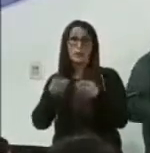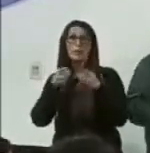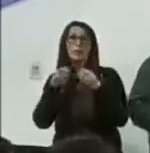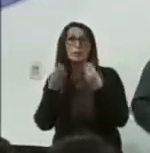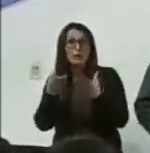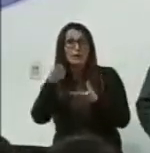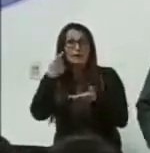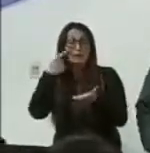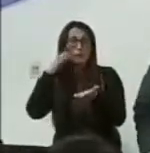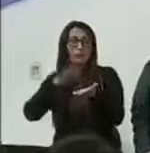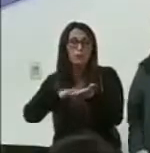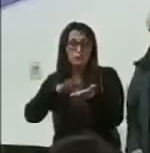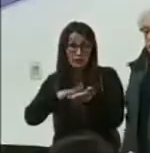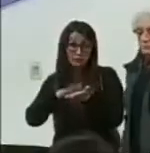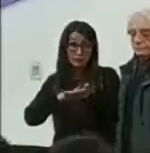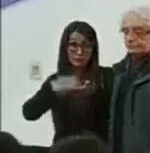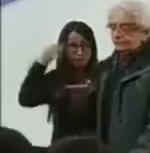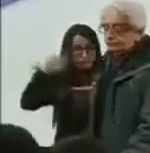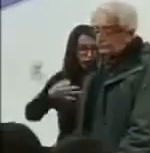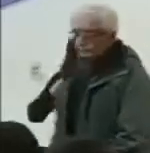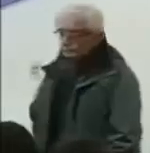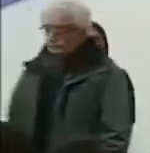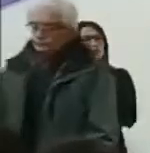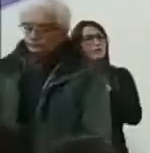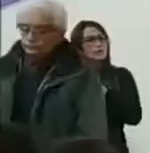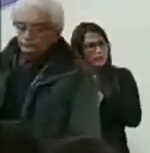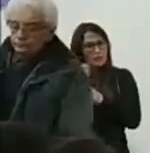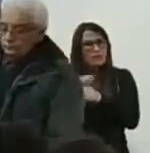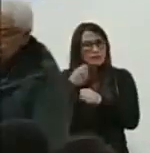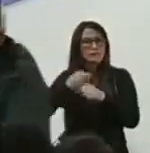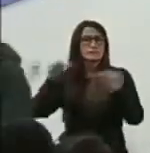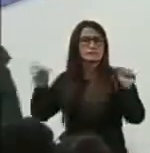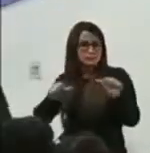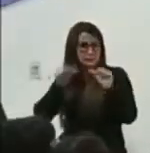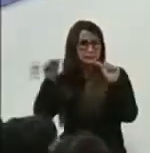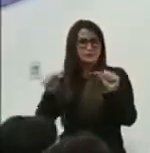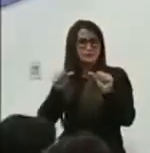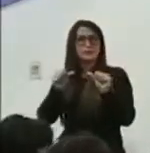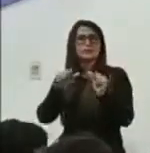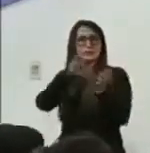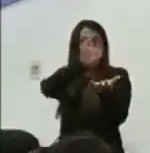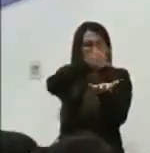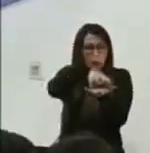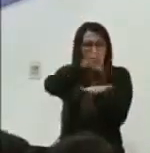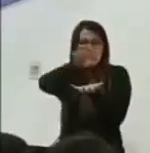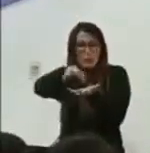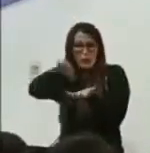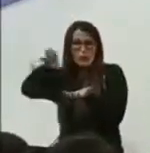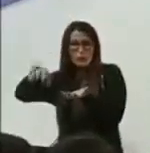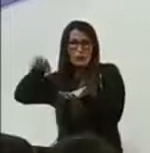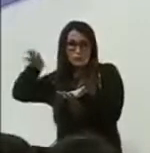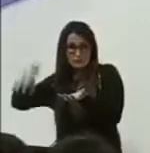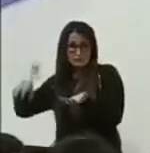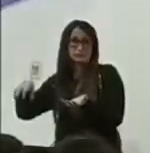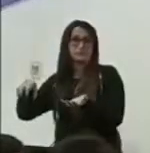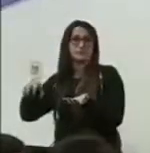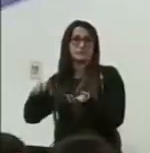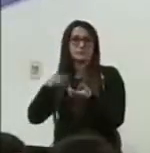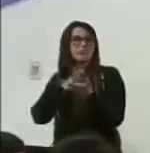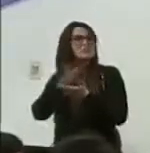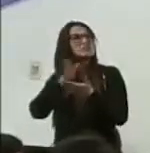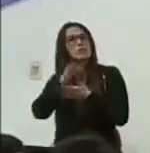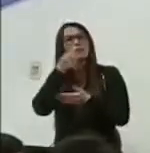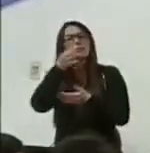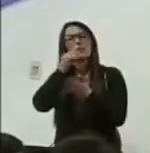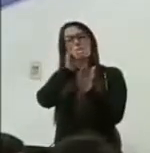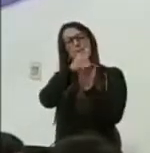una prueba contundente del trabajo que se hizo lugar por lugar. ¿Vieron que siempre dicen